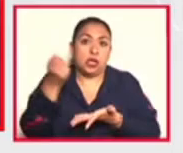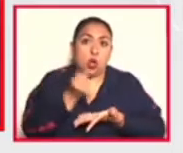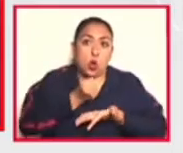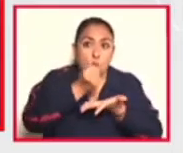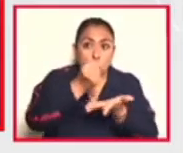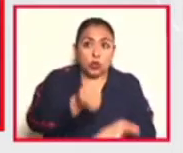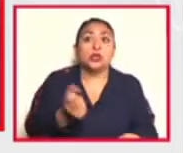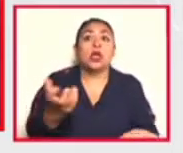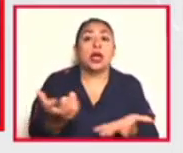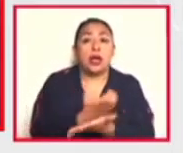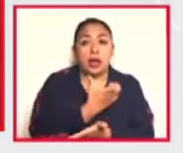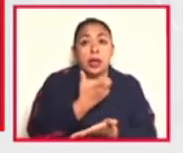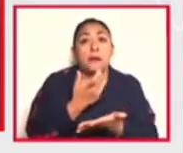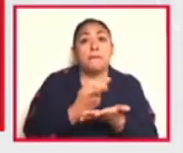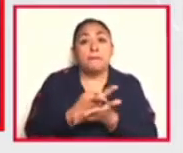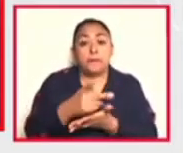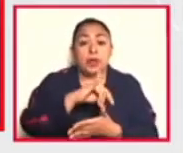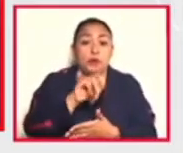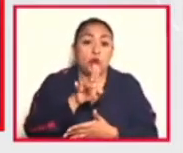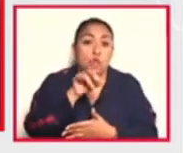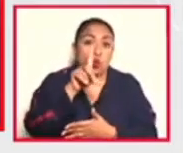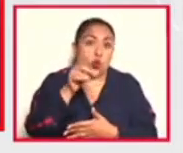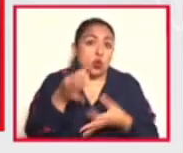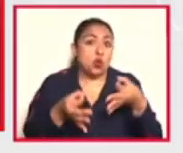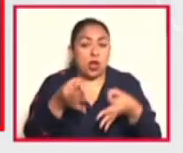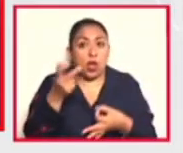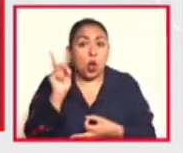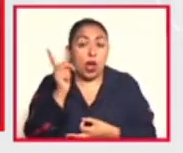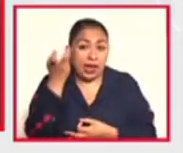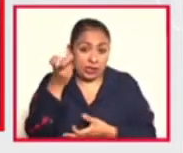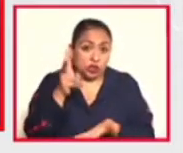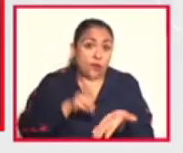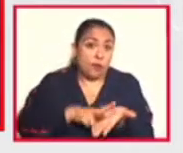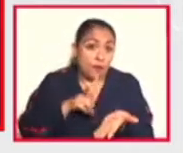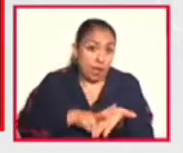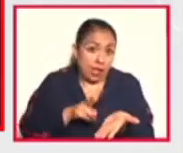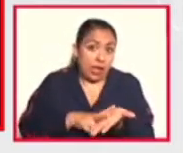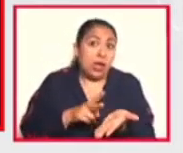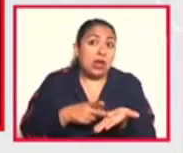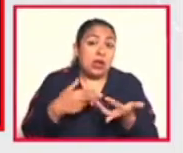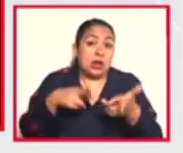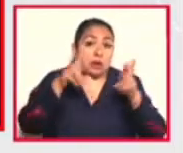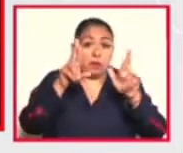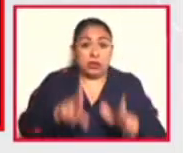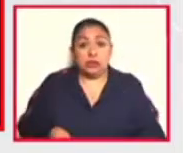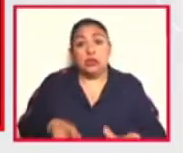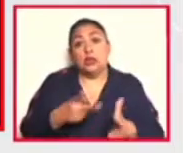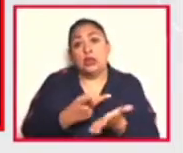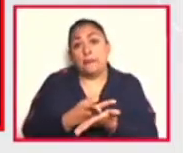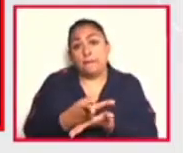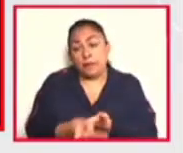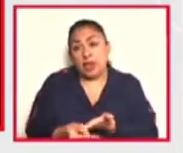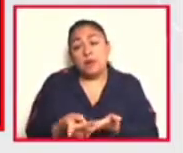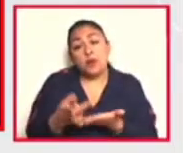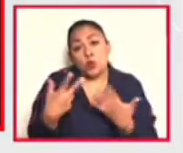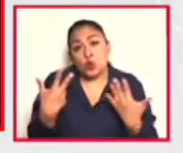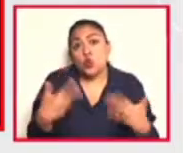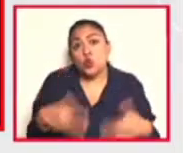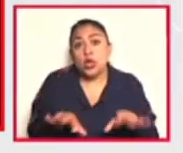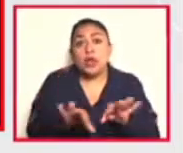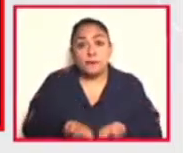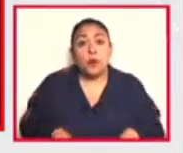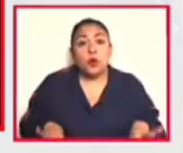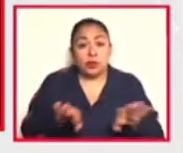jurado. Espero que eso pues sea valorado por lo que representa, que es un premio pues muy importante